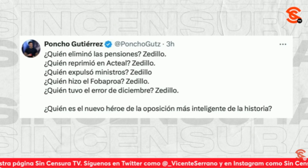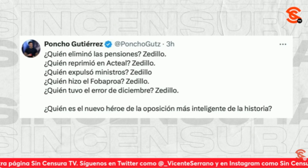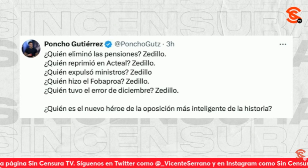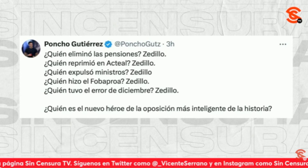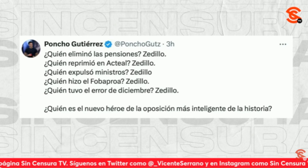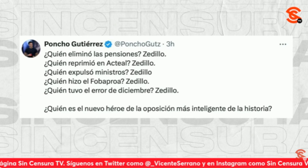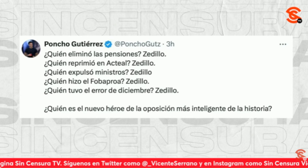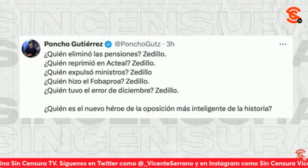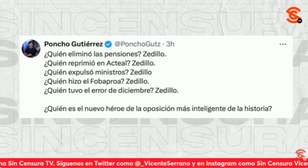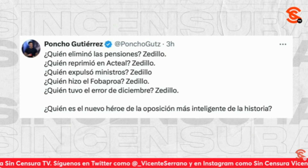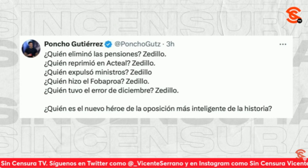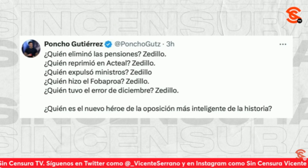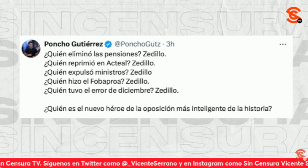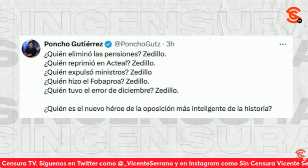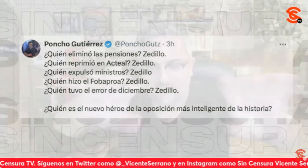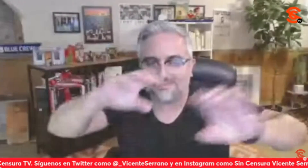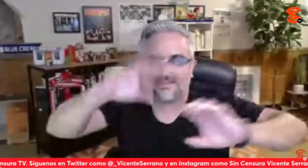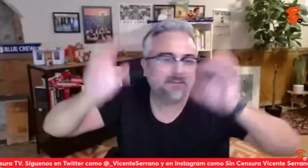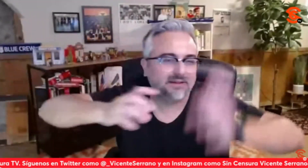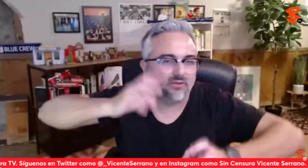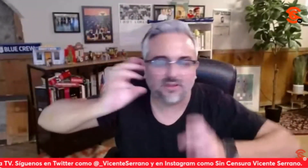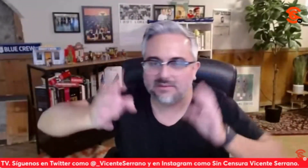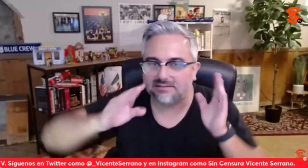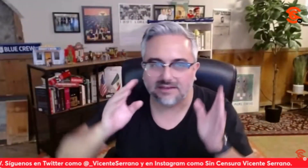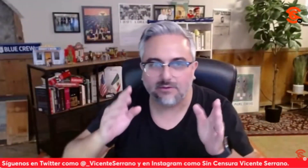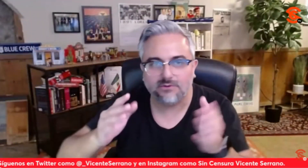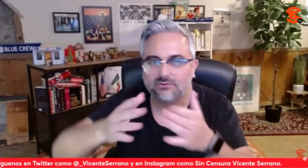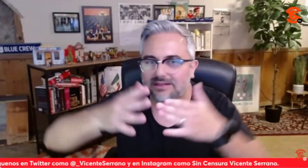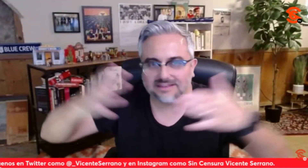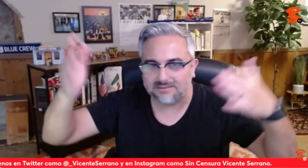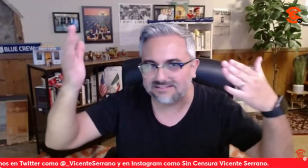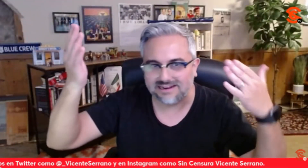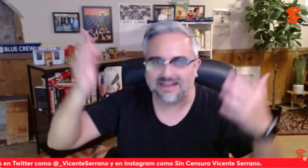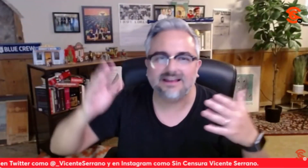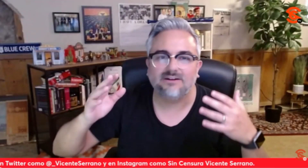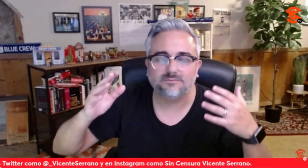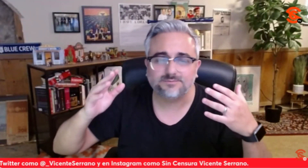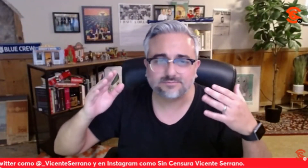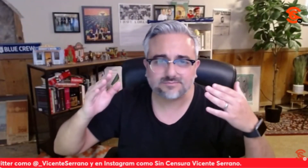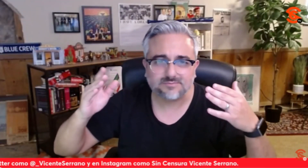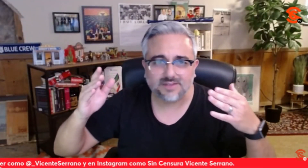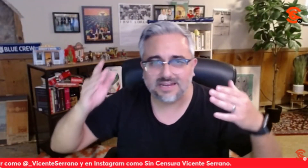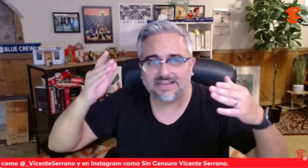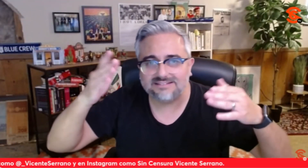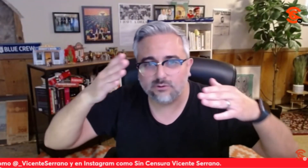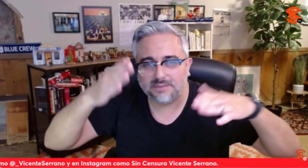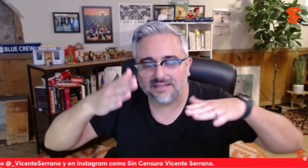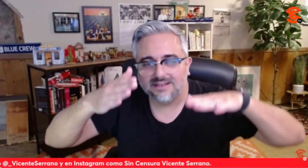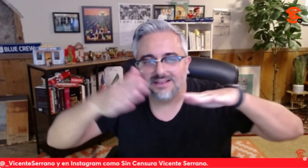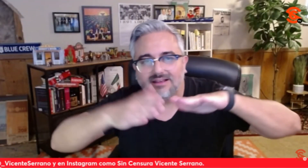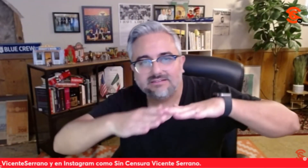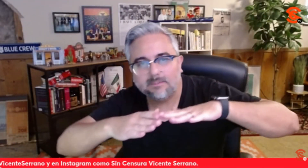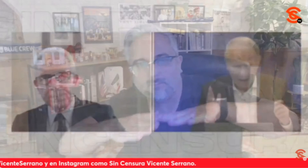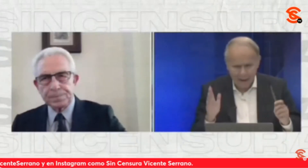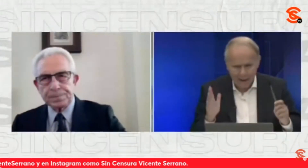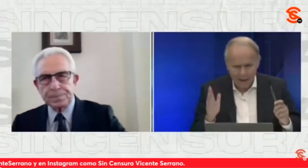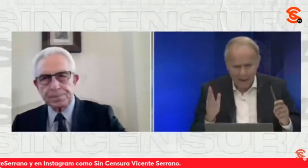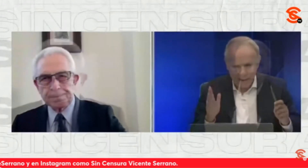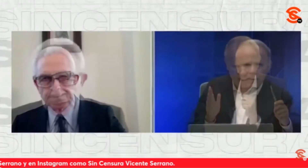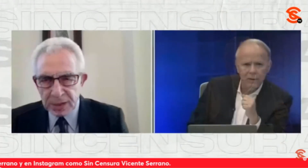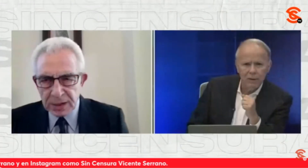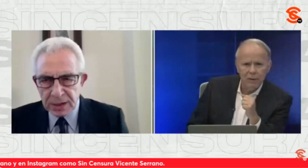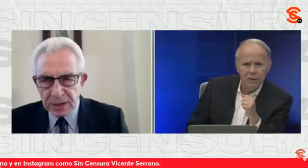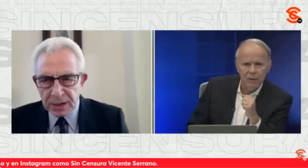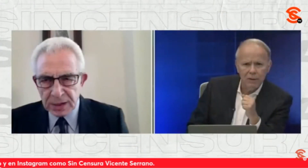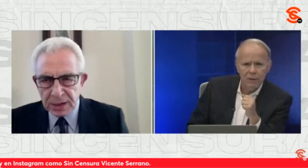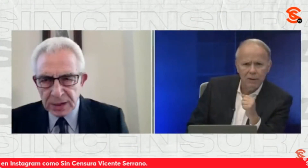Leiva pero ya lo platicaremos en unos momentos mals está preparando Don David ese audio es una entrevista larga en la que siro mire se pone de